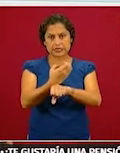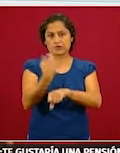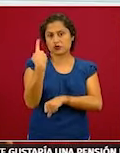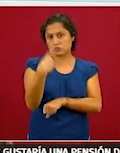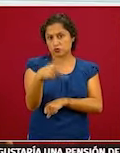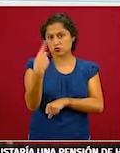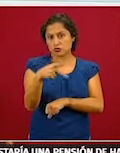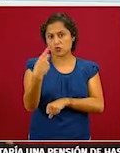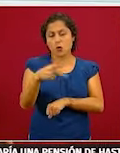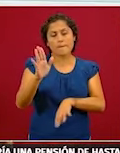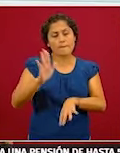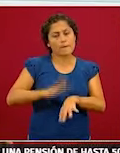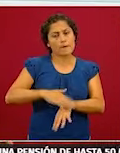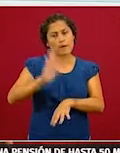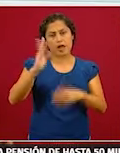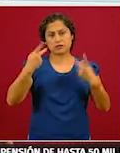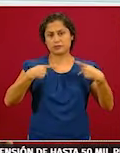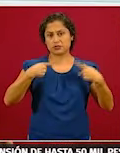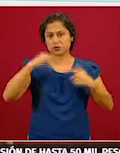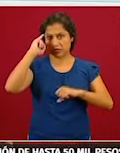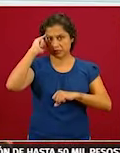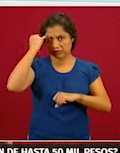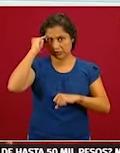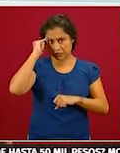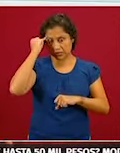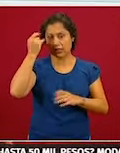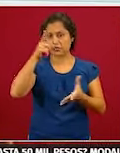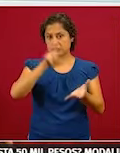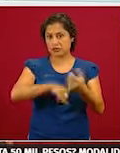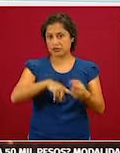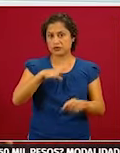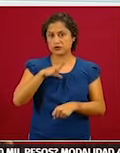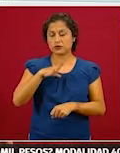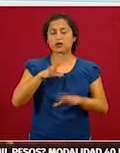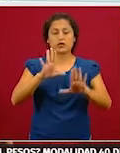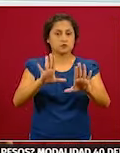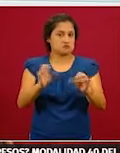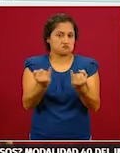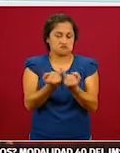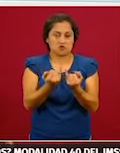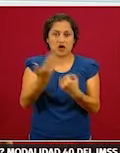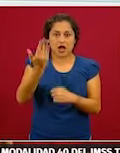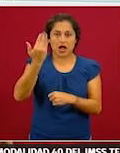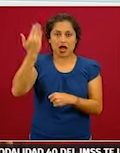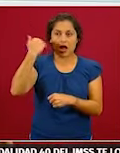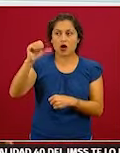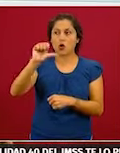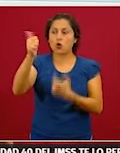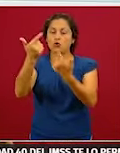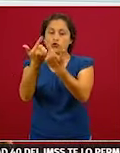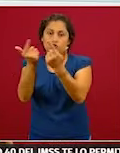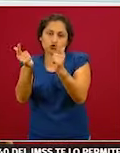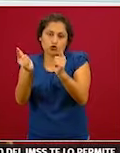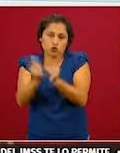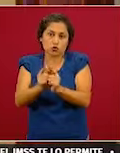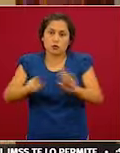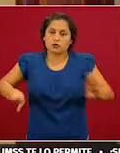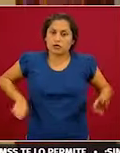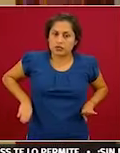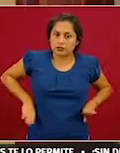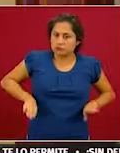mayor cantidad de este grupo poblacional, por lo tanto, y así como lo hemos comentado en otros grupos poblacionales, como